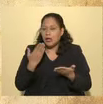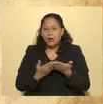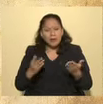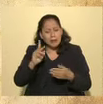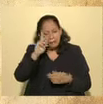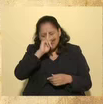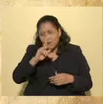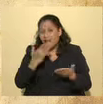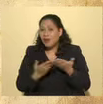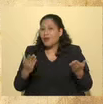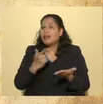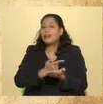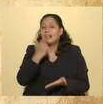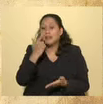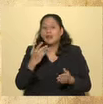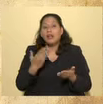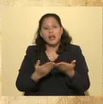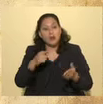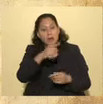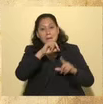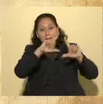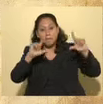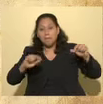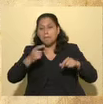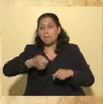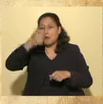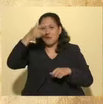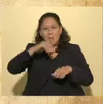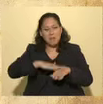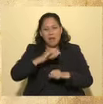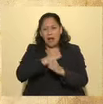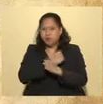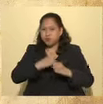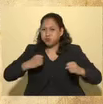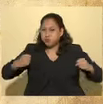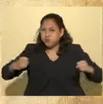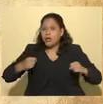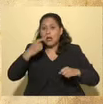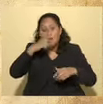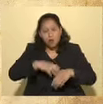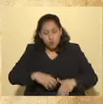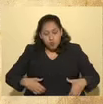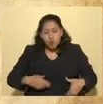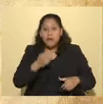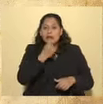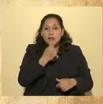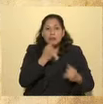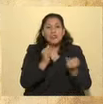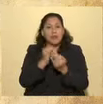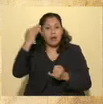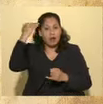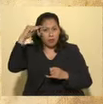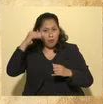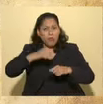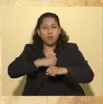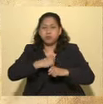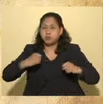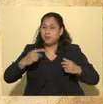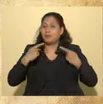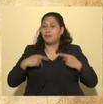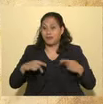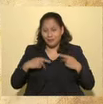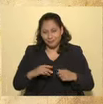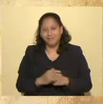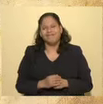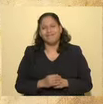dramática como que ya somos catalogados como el país más gordo del mundo, tanto para la obesidad infantil como para la obesidad normal de todas las personas.